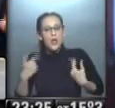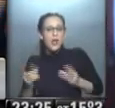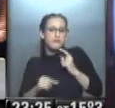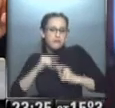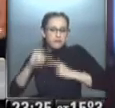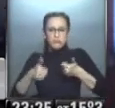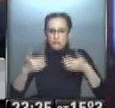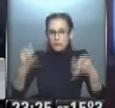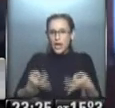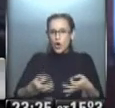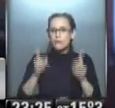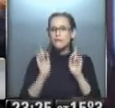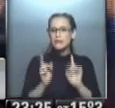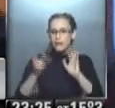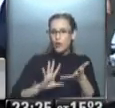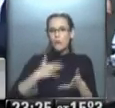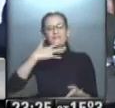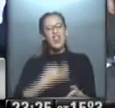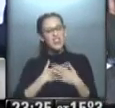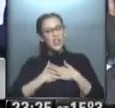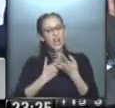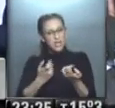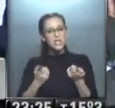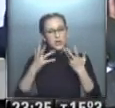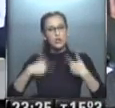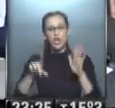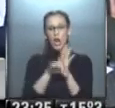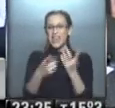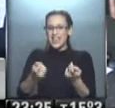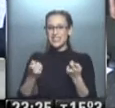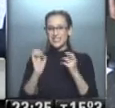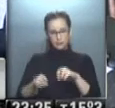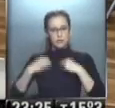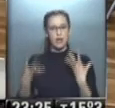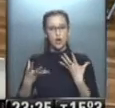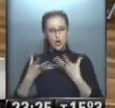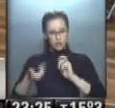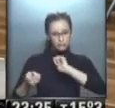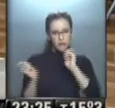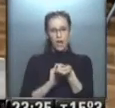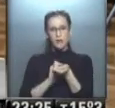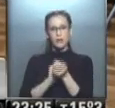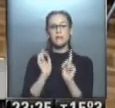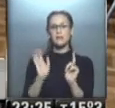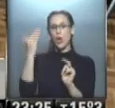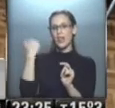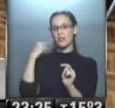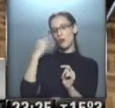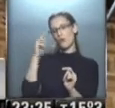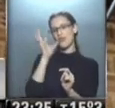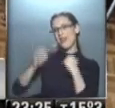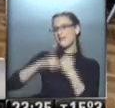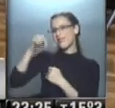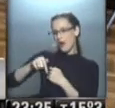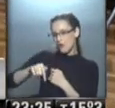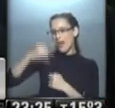misma dignidad, y realmente hacía falta un proyecto de ley que mejore, que transforme el que estaba vigente en la actualidad. Hubo un